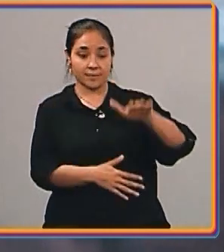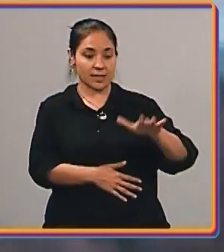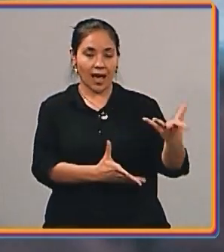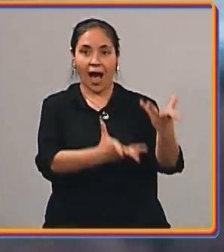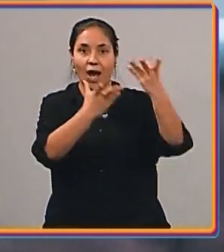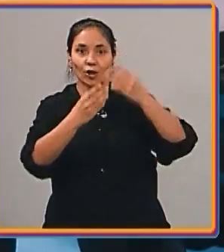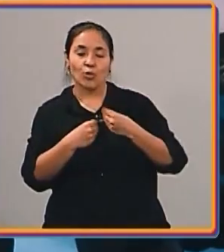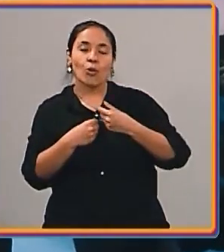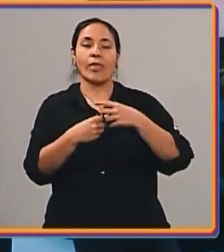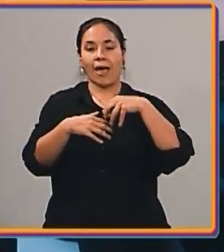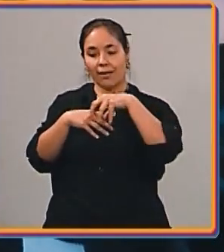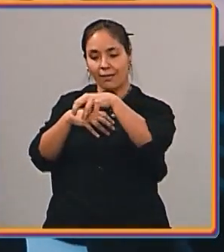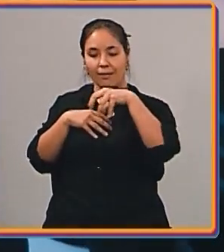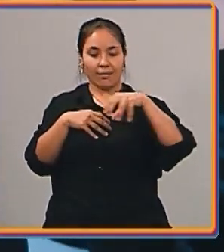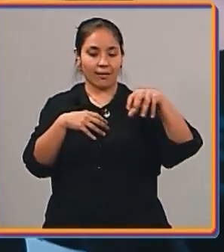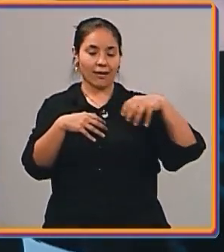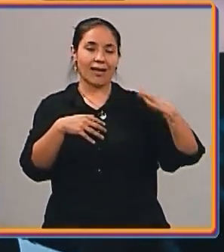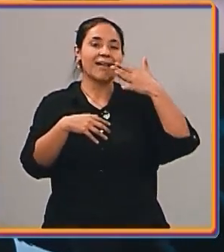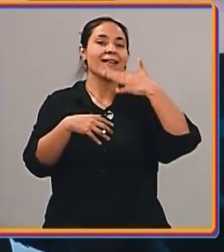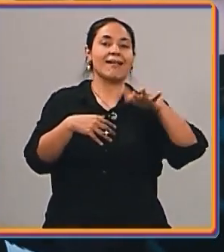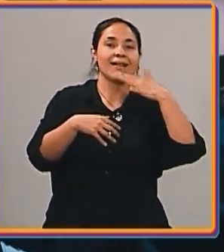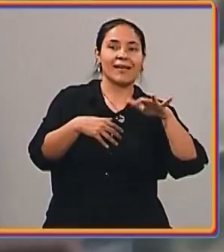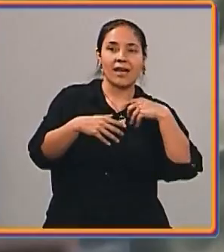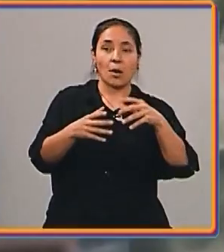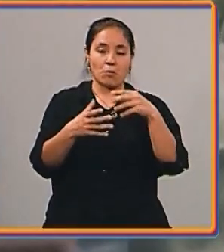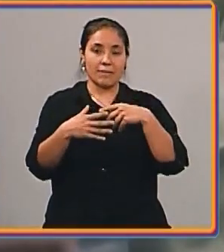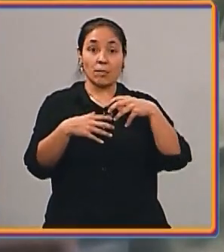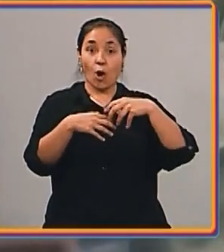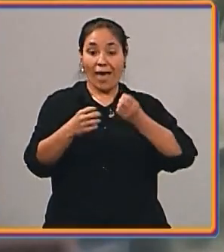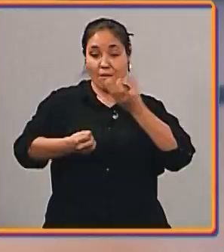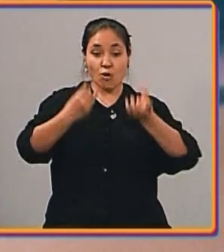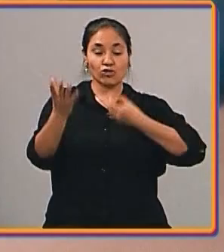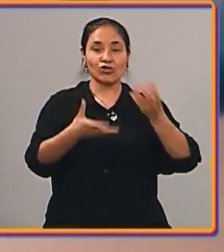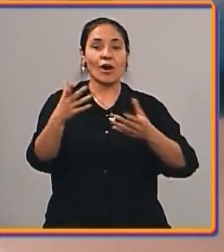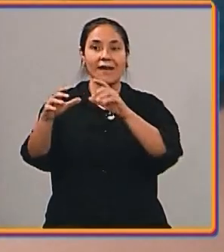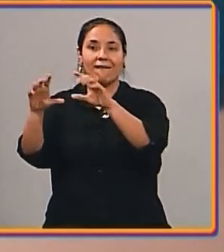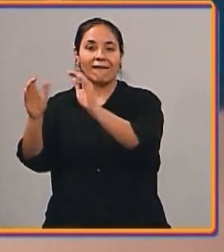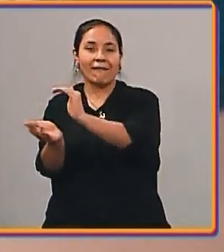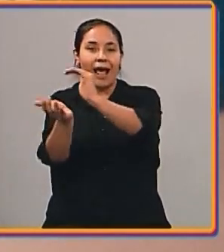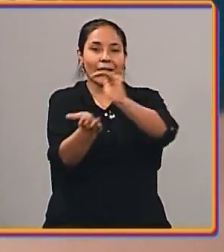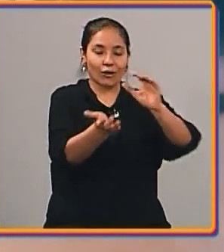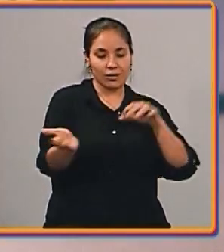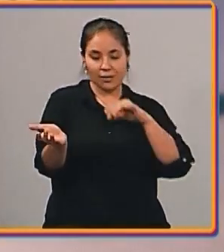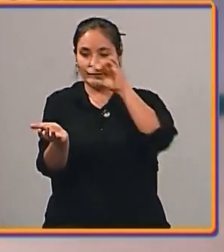distinguirlas, separarlas y meterlas en unos frascos. Esto lo hará sentir mucho mejor.